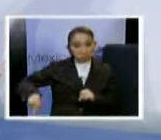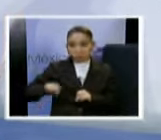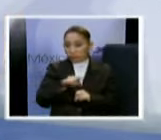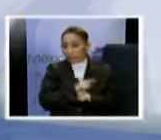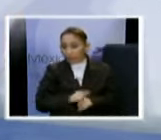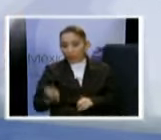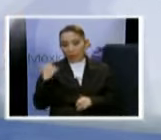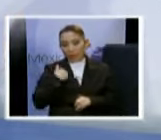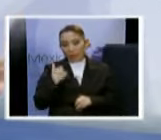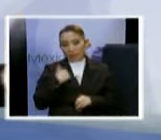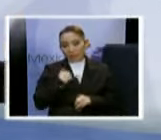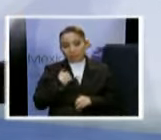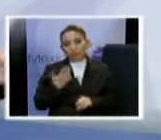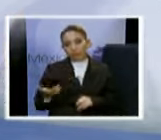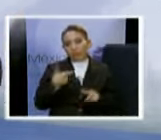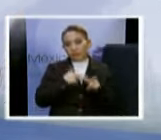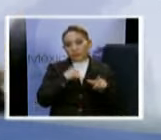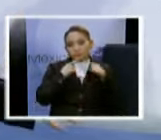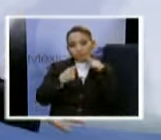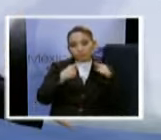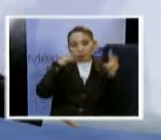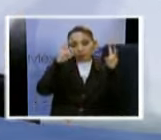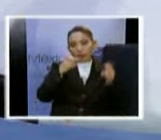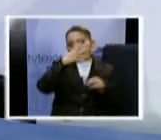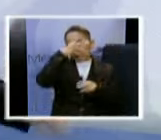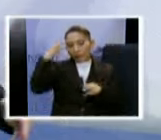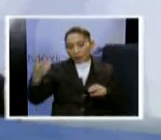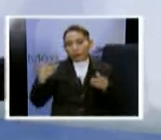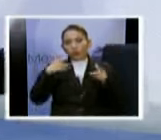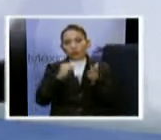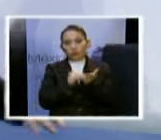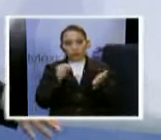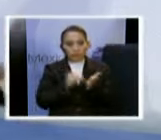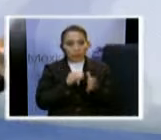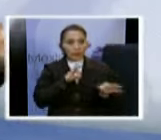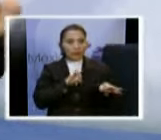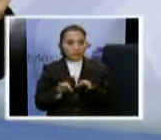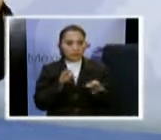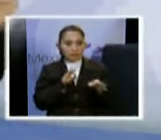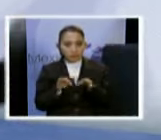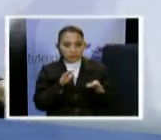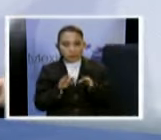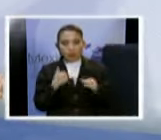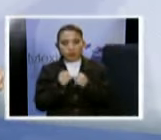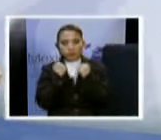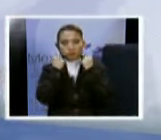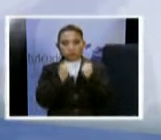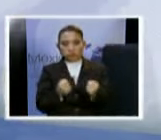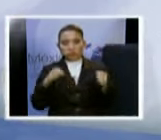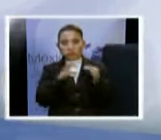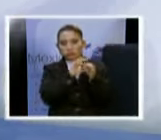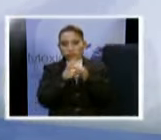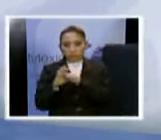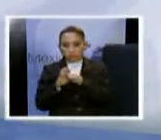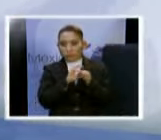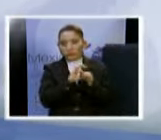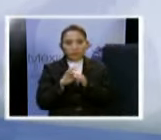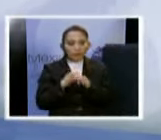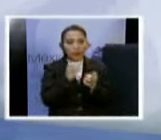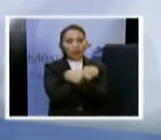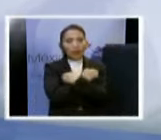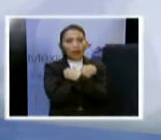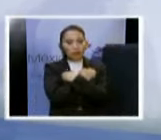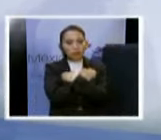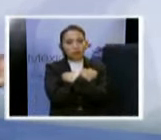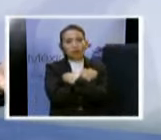existe en Canadá. Continuar negociando con el tema de las visas, lo seguimos haciendo, trabajar para fortalecer los vínculos